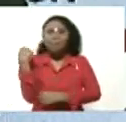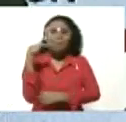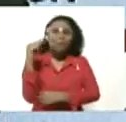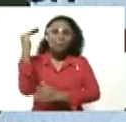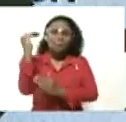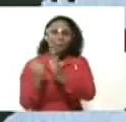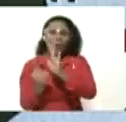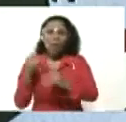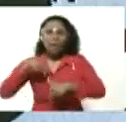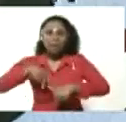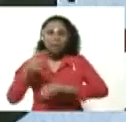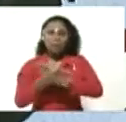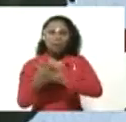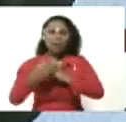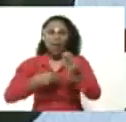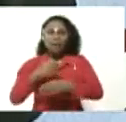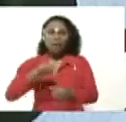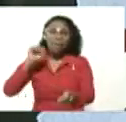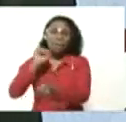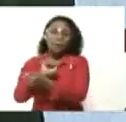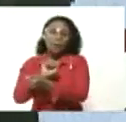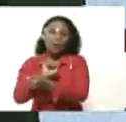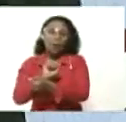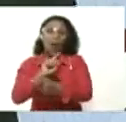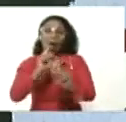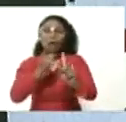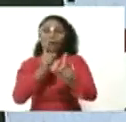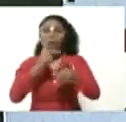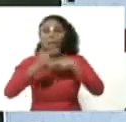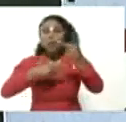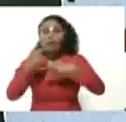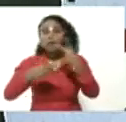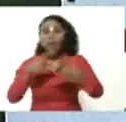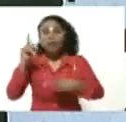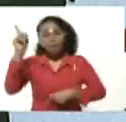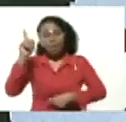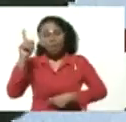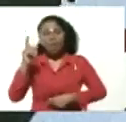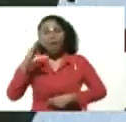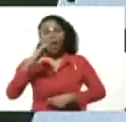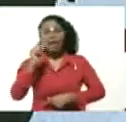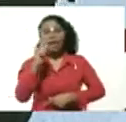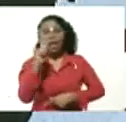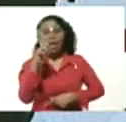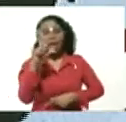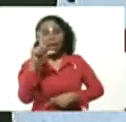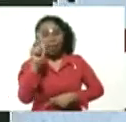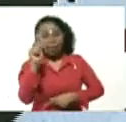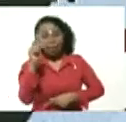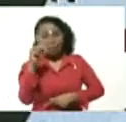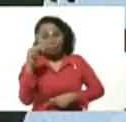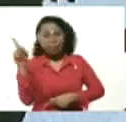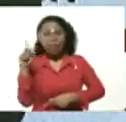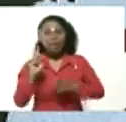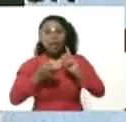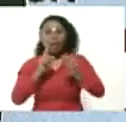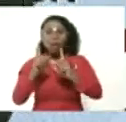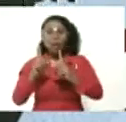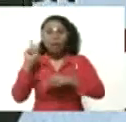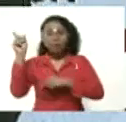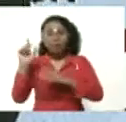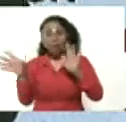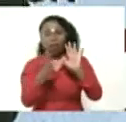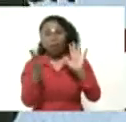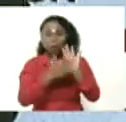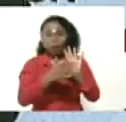Guaidó, se han encarcelado a políticos catalanes. Ambos desobedecieron a la Constitución, pero en el caso catalán sin